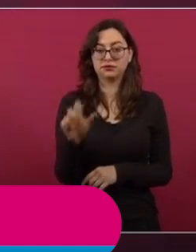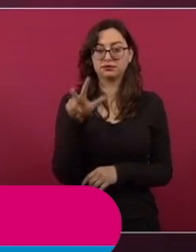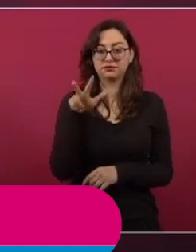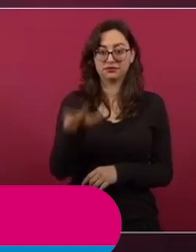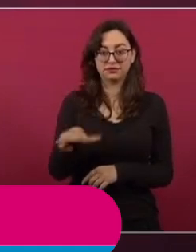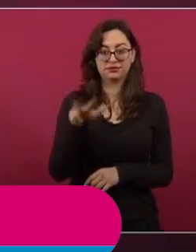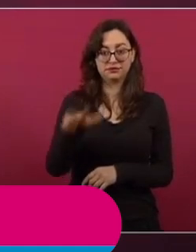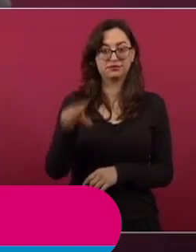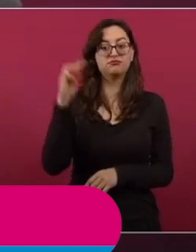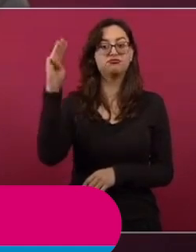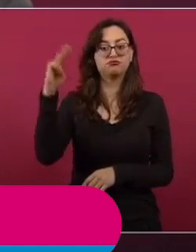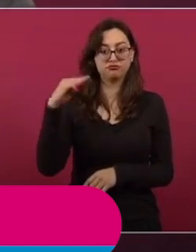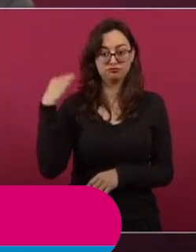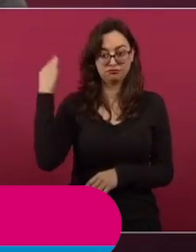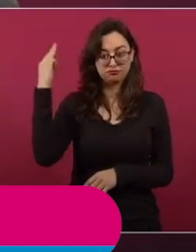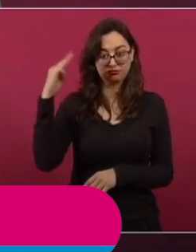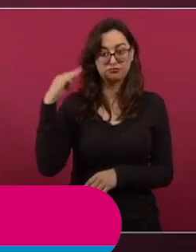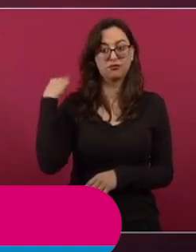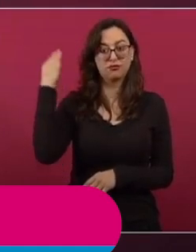18 de marzo